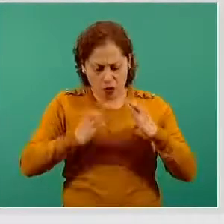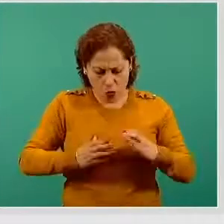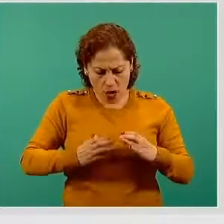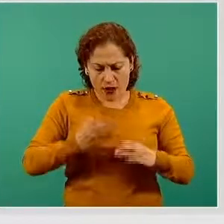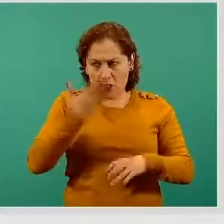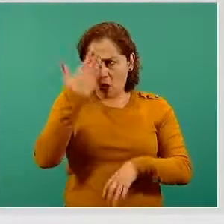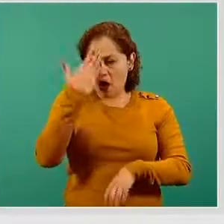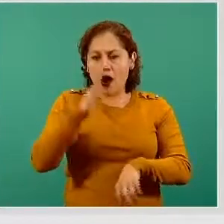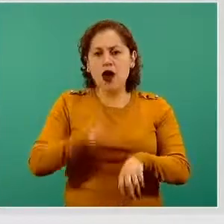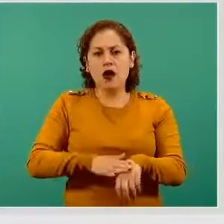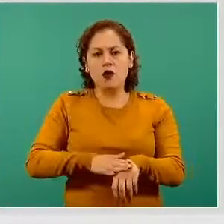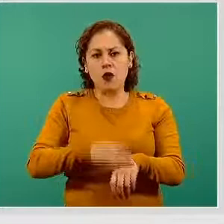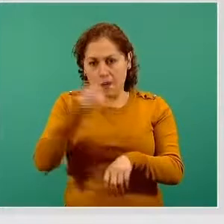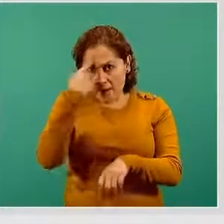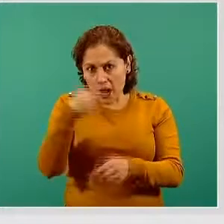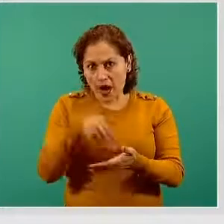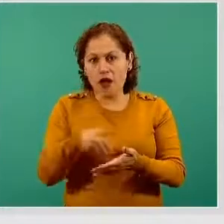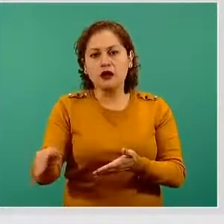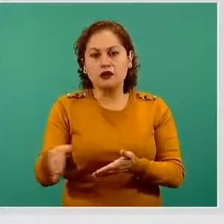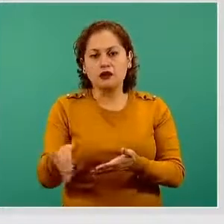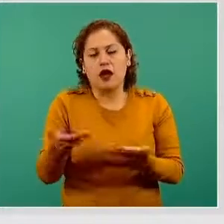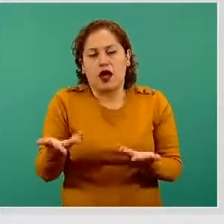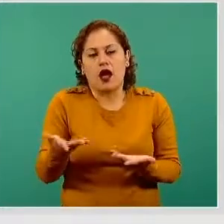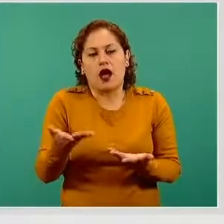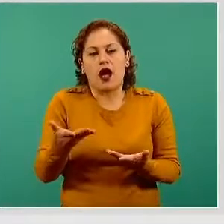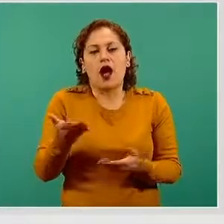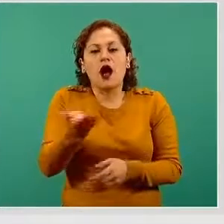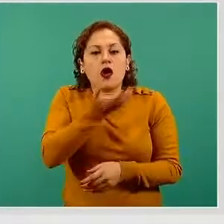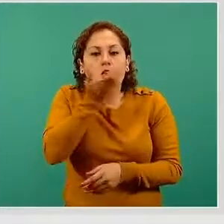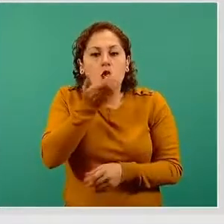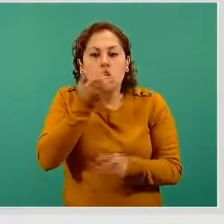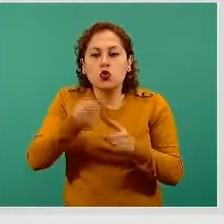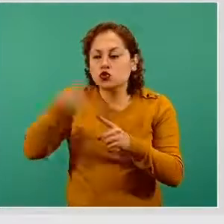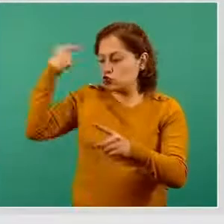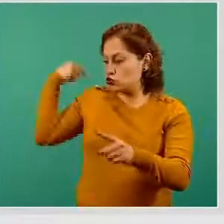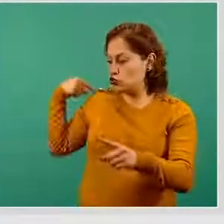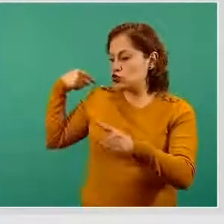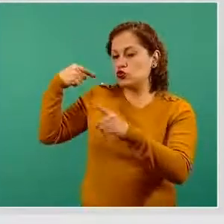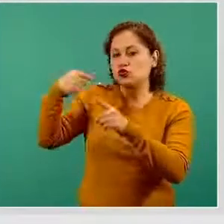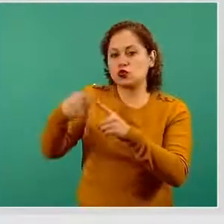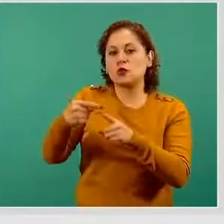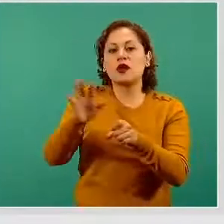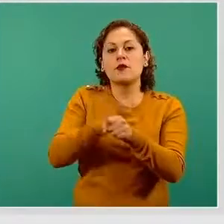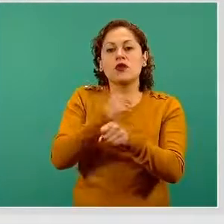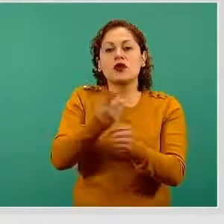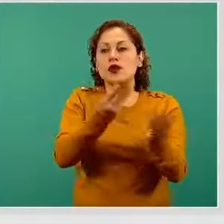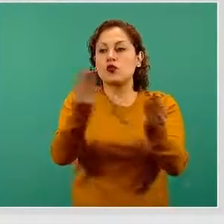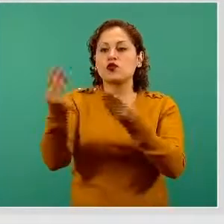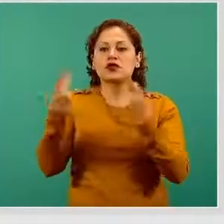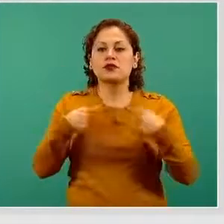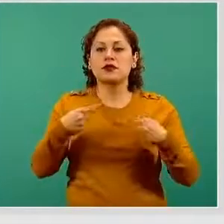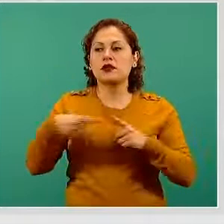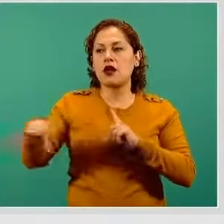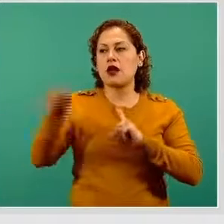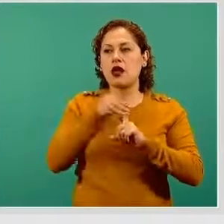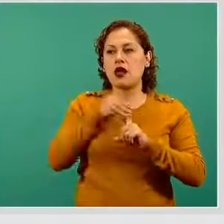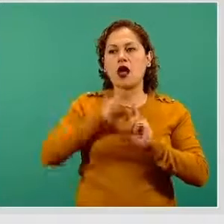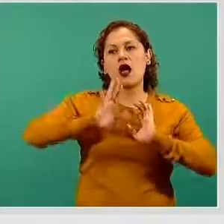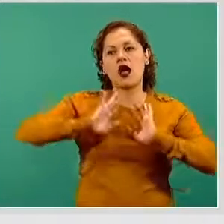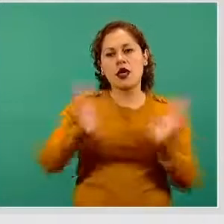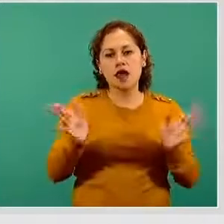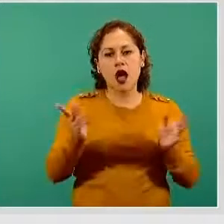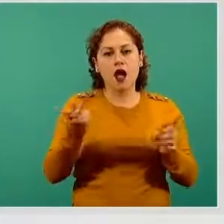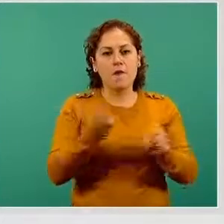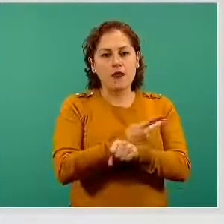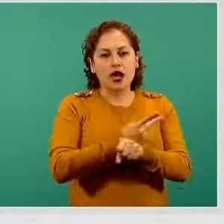transmisión, dado que estos virus que ya han estado circulando mucho tiempo, al haber personas que ya no son susceptibles a los mismos, pues empiezan a dificultar